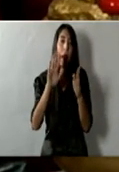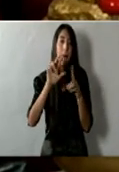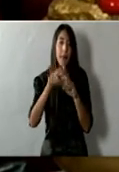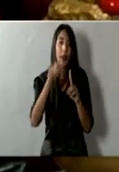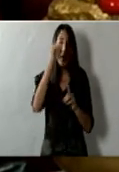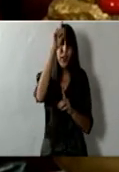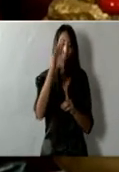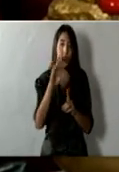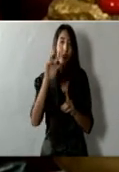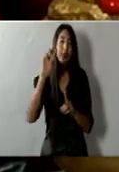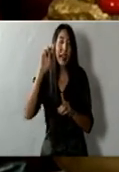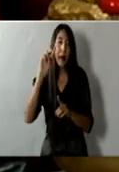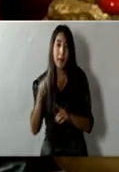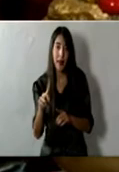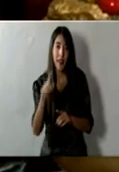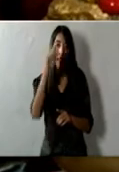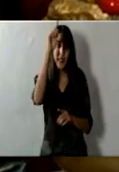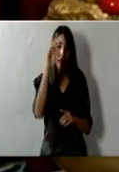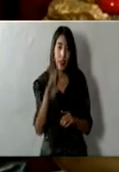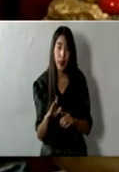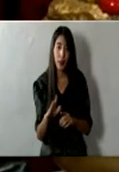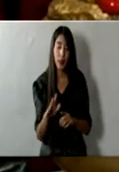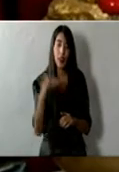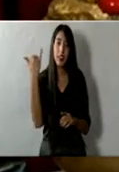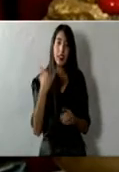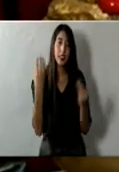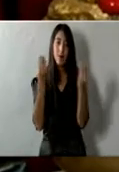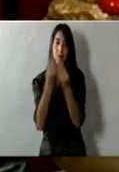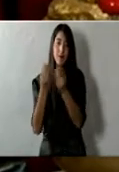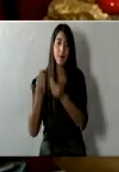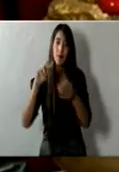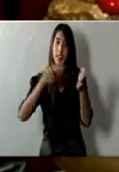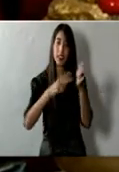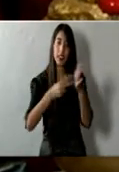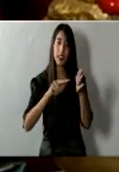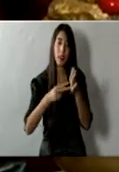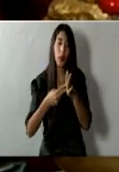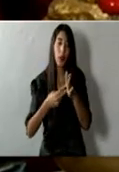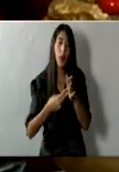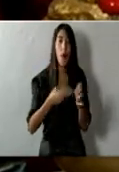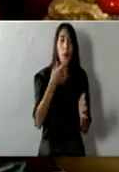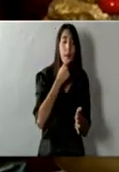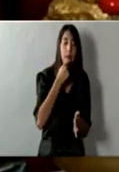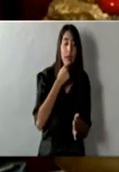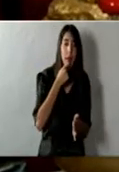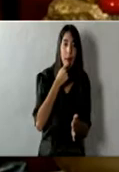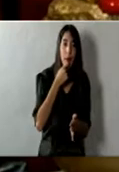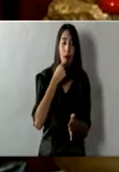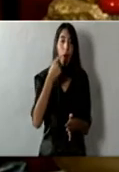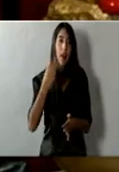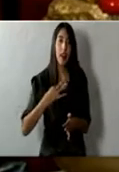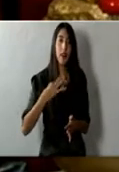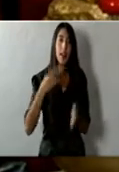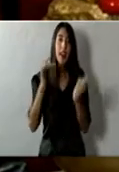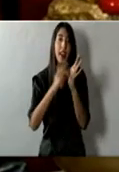pan de Dios tiene muchas, pero muchas significancias. Es la vida. Jesús dijo: yo soy el pan de